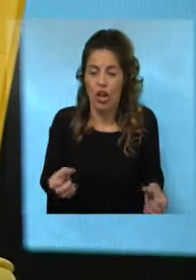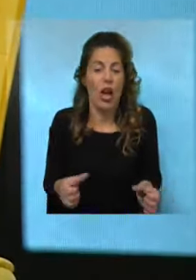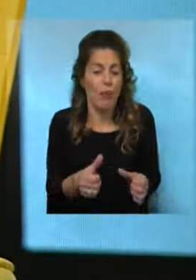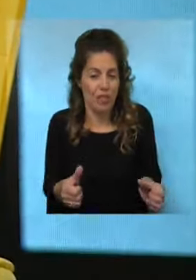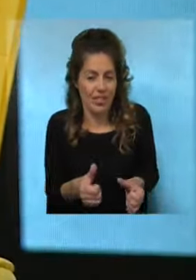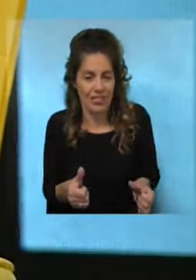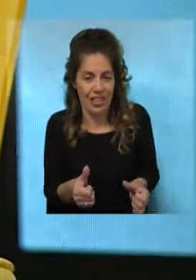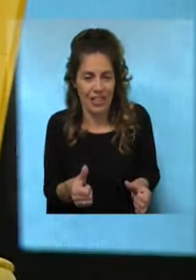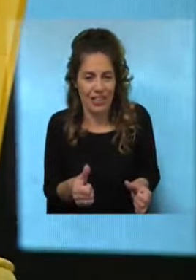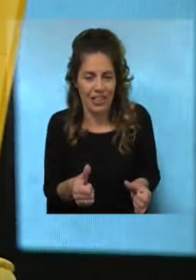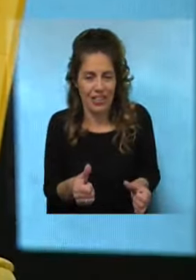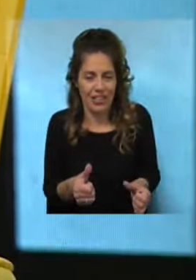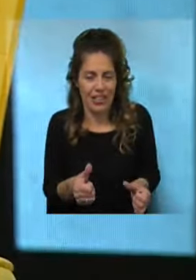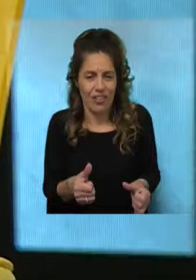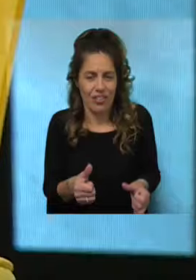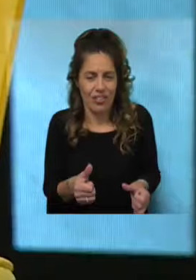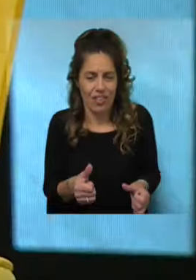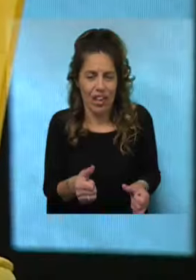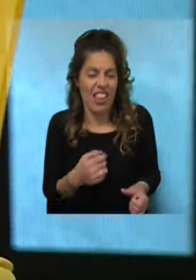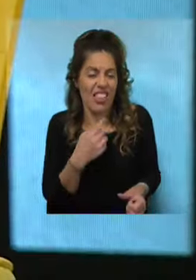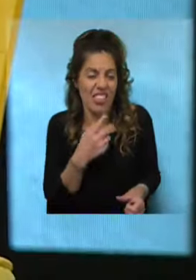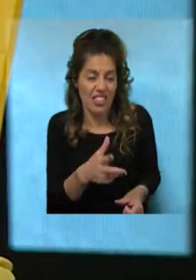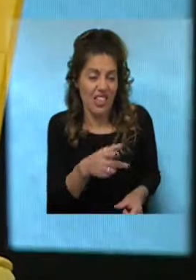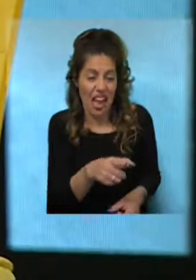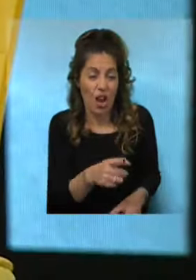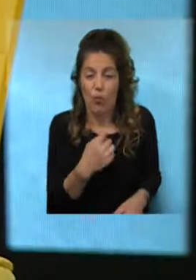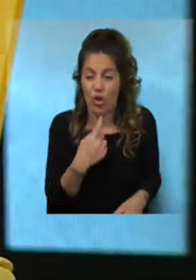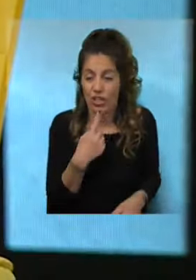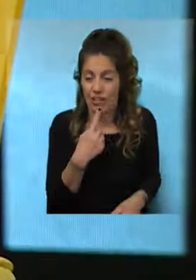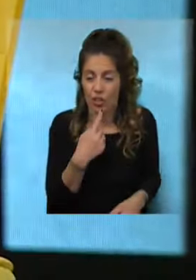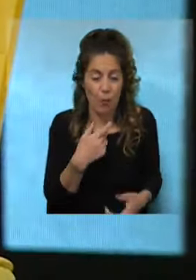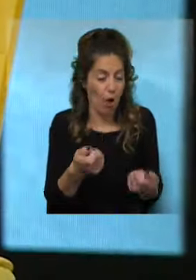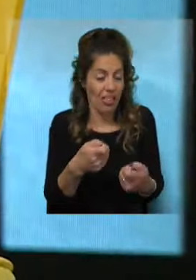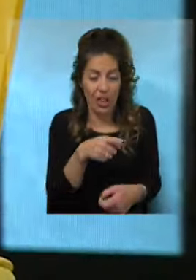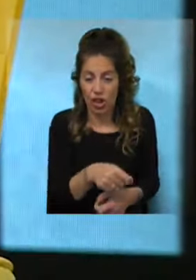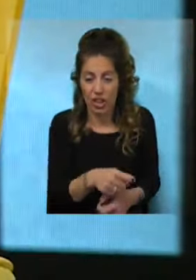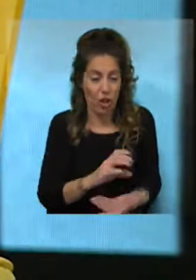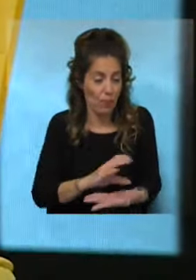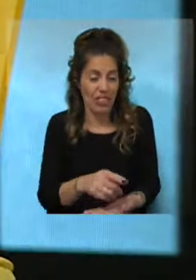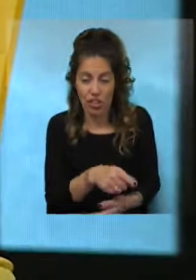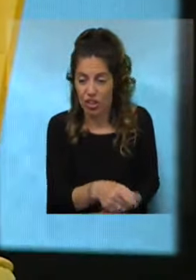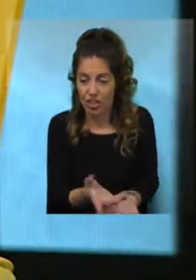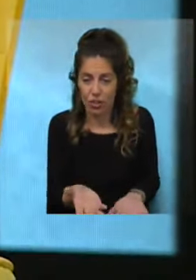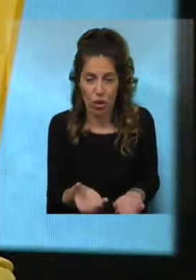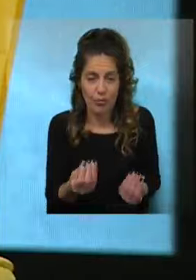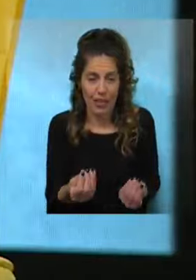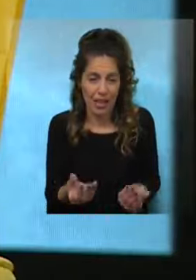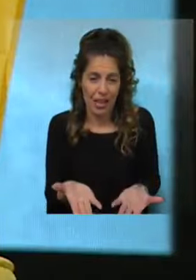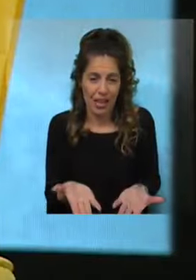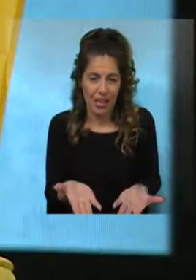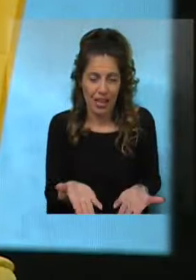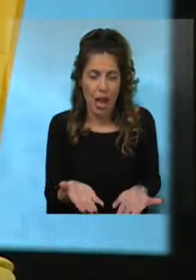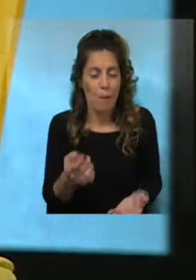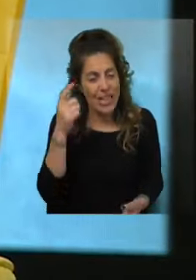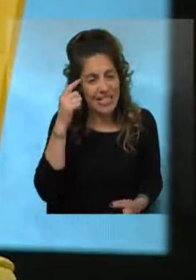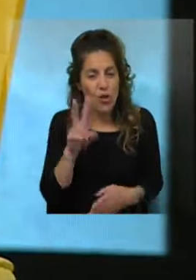No recrimina a los políticos también Bueno estamos gastando en esto estamos invirtiendo y yo creo que pensar una una defensa